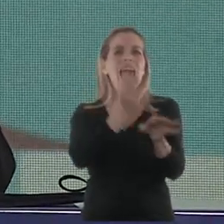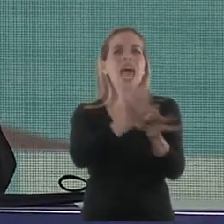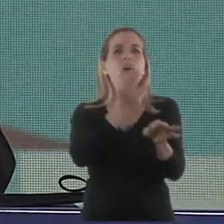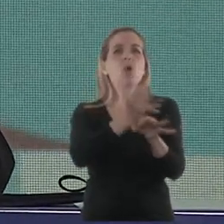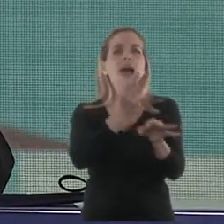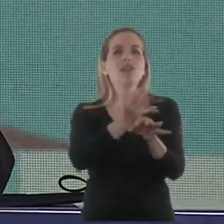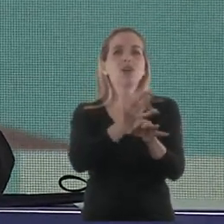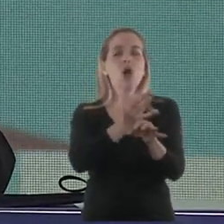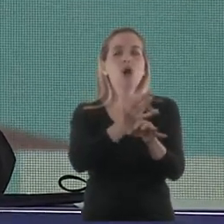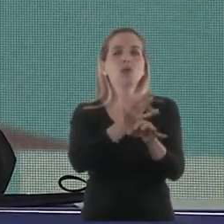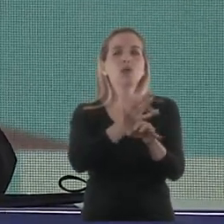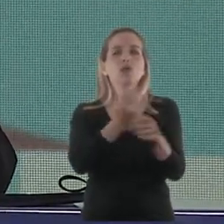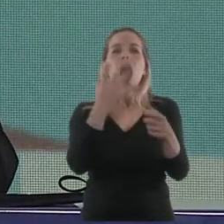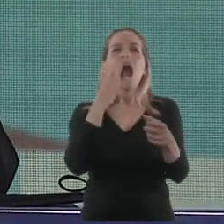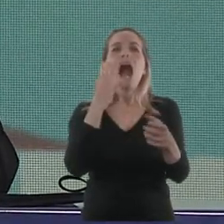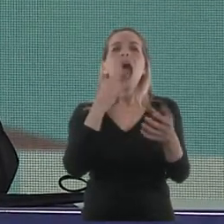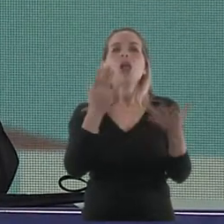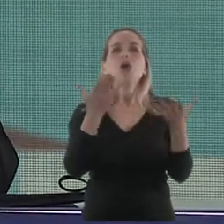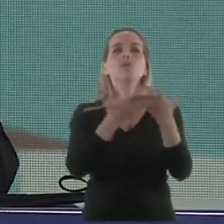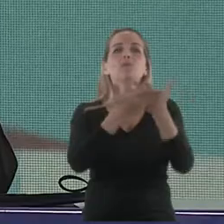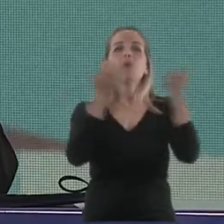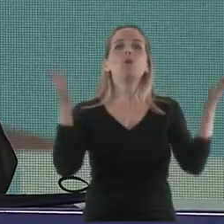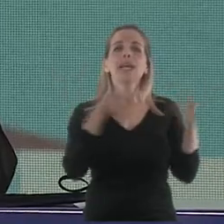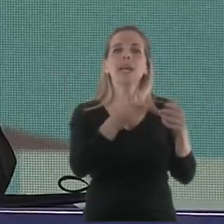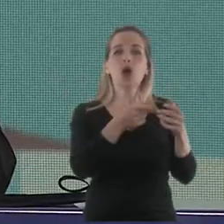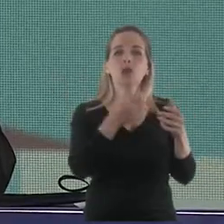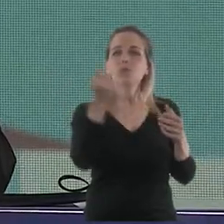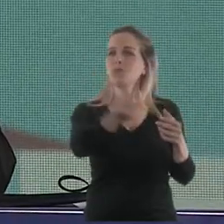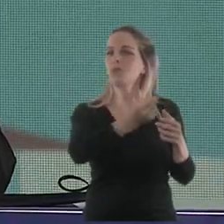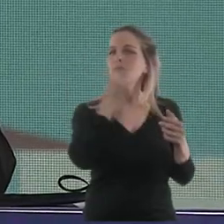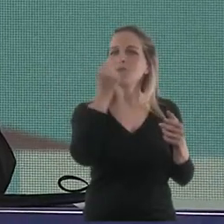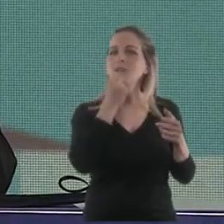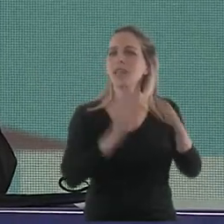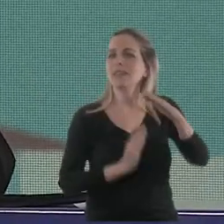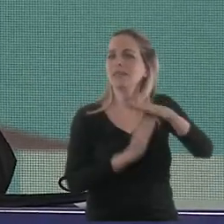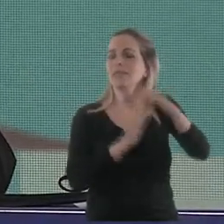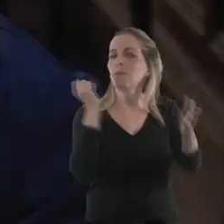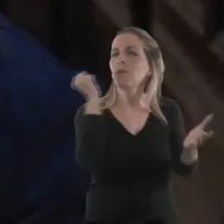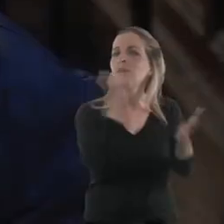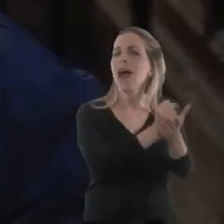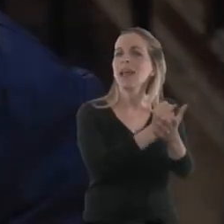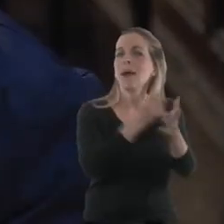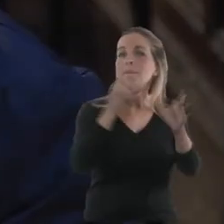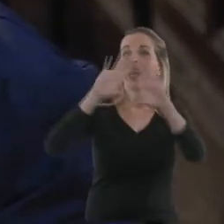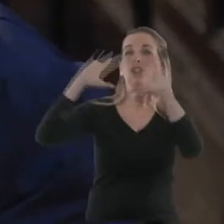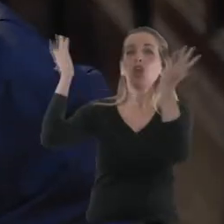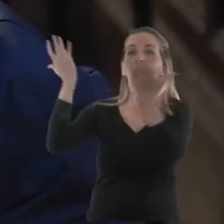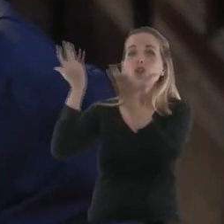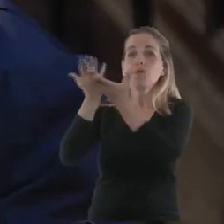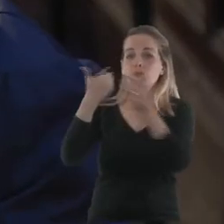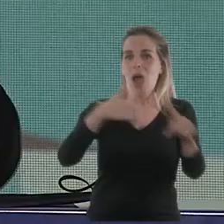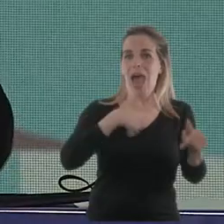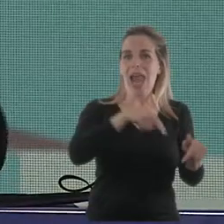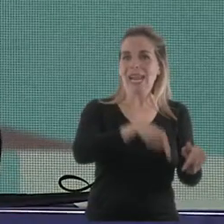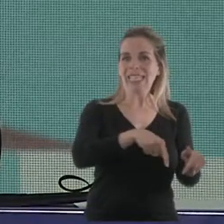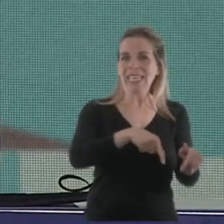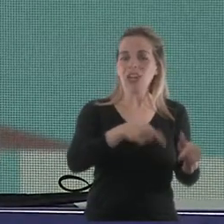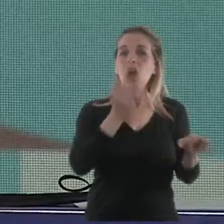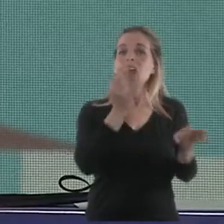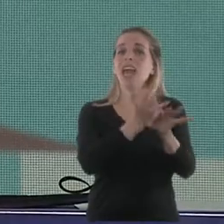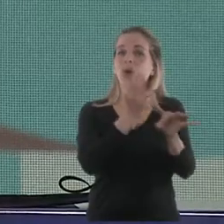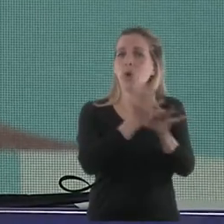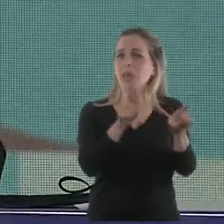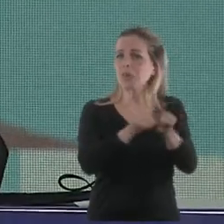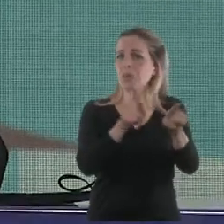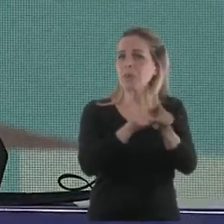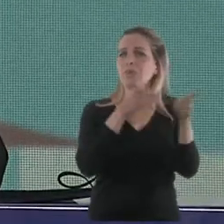bien público es algo que nos ha distinguido en el mundo entero. Pensar en la educación como un servicio público